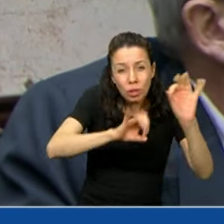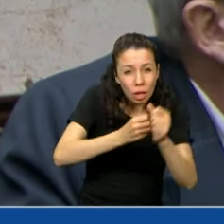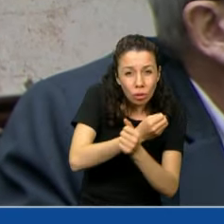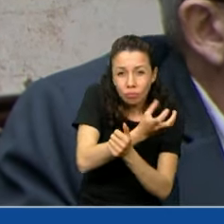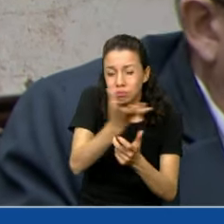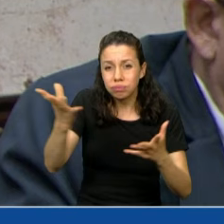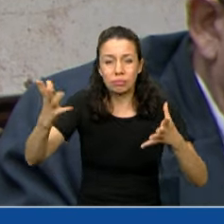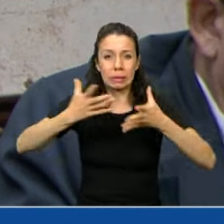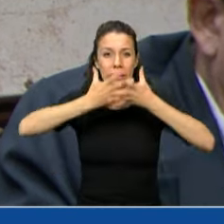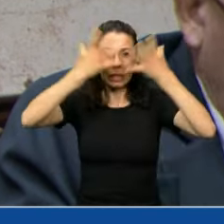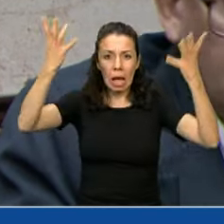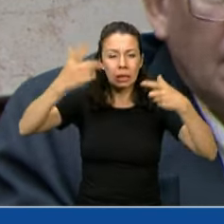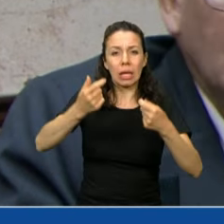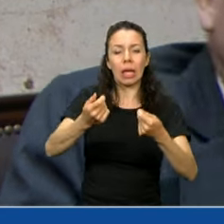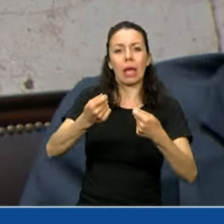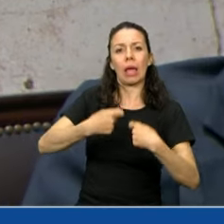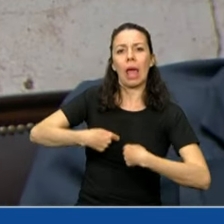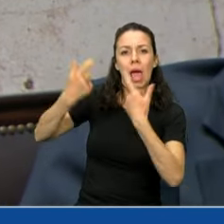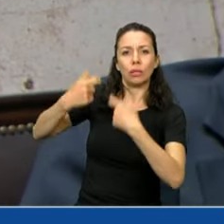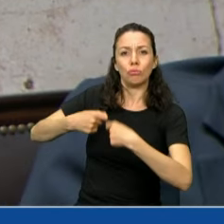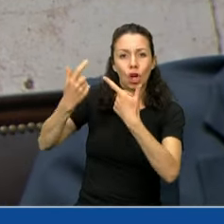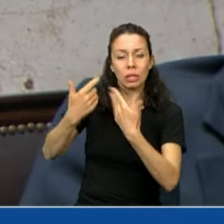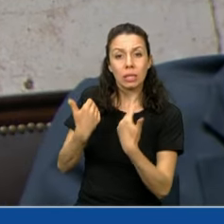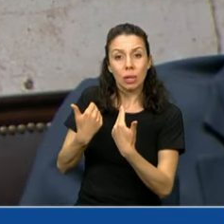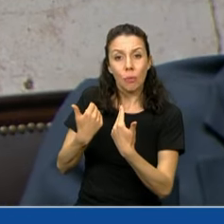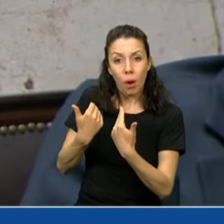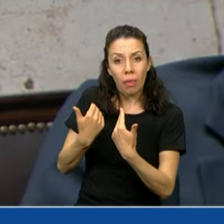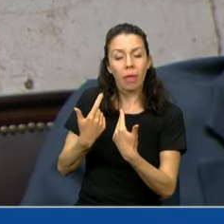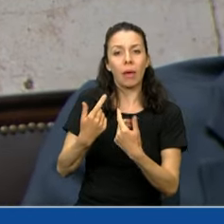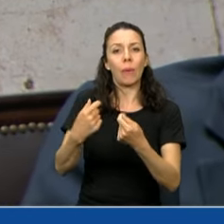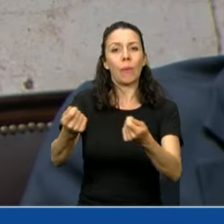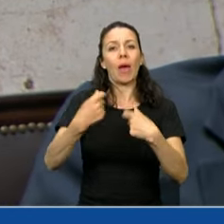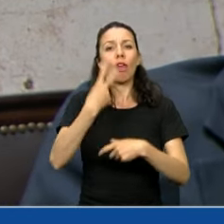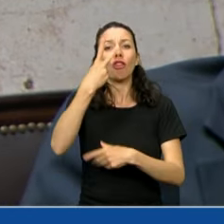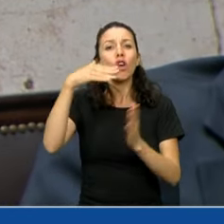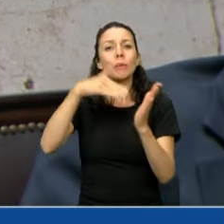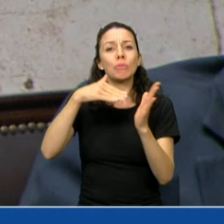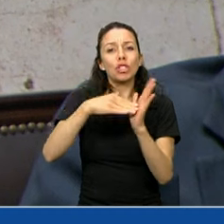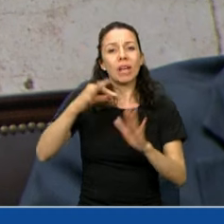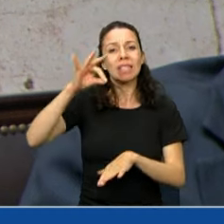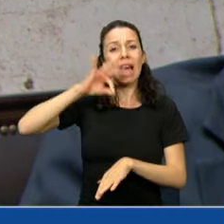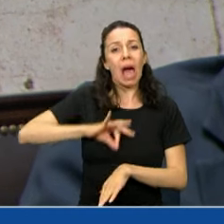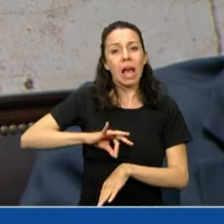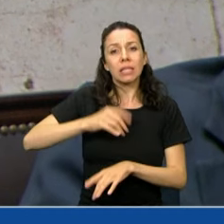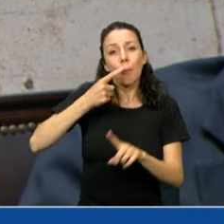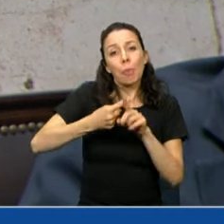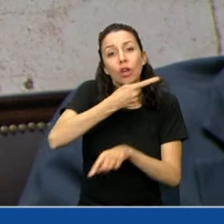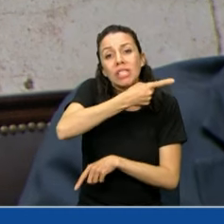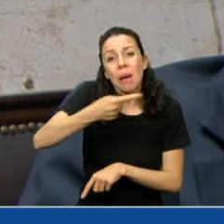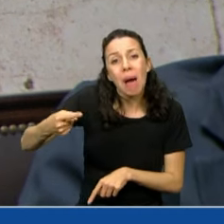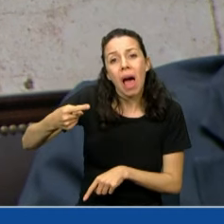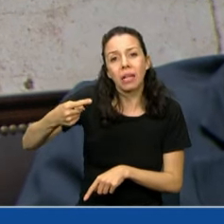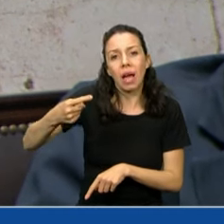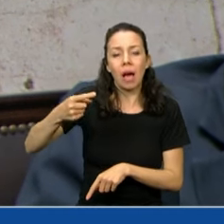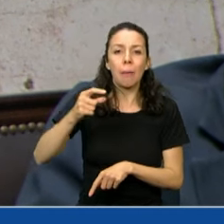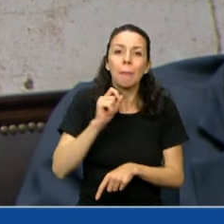exportador generaría más de 2 millones de regalías por semana para las provincias